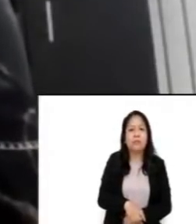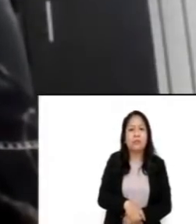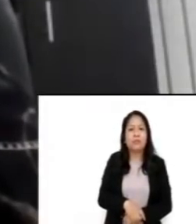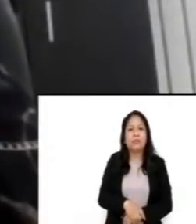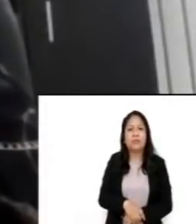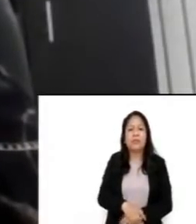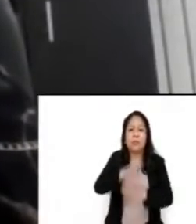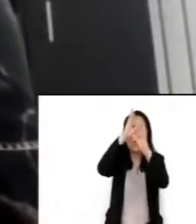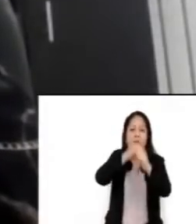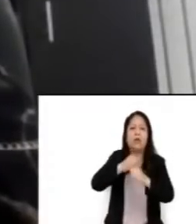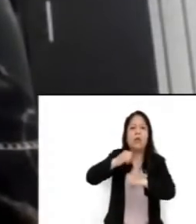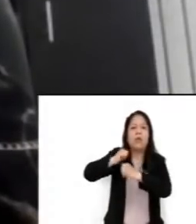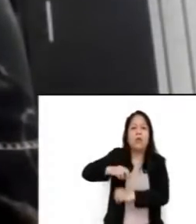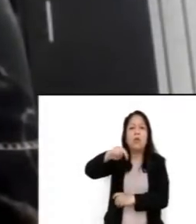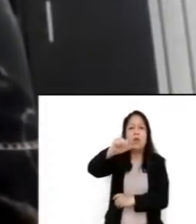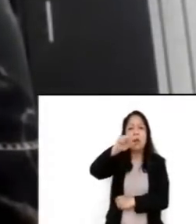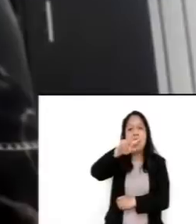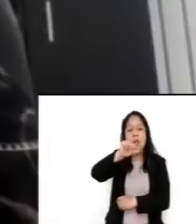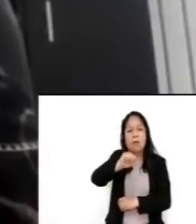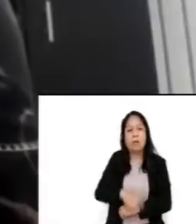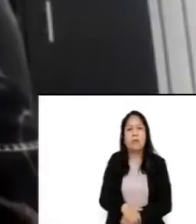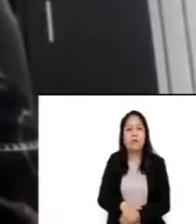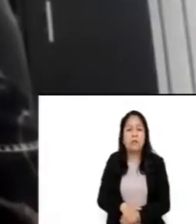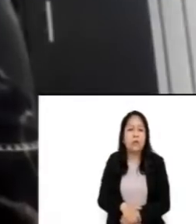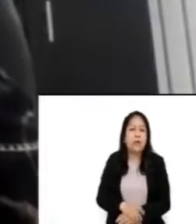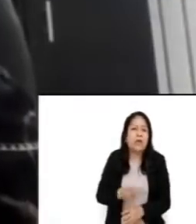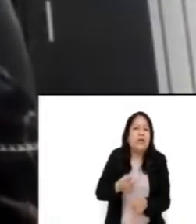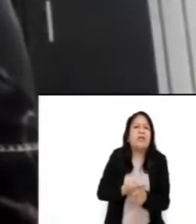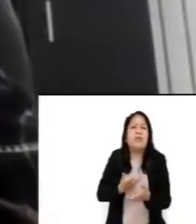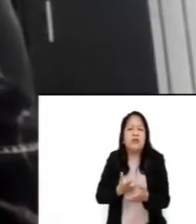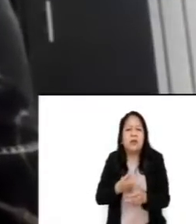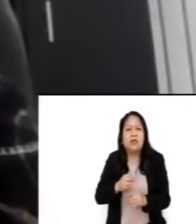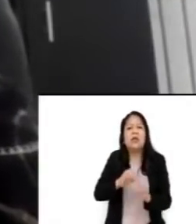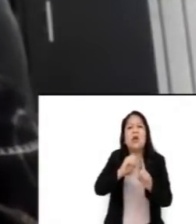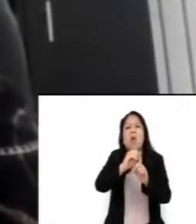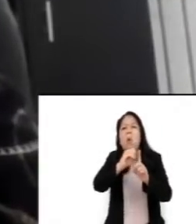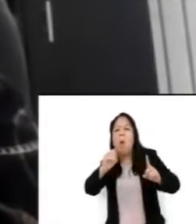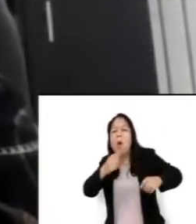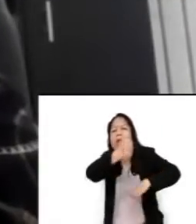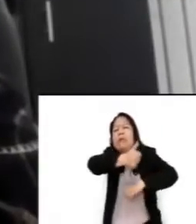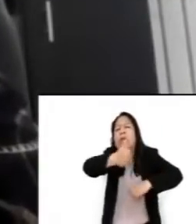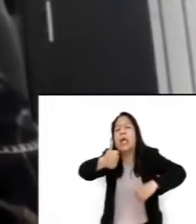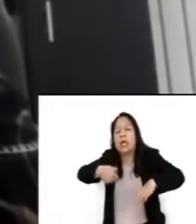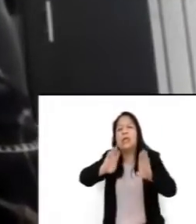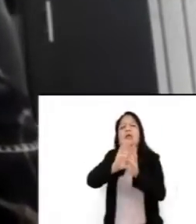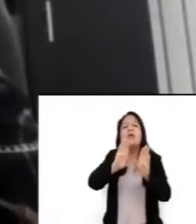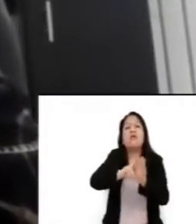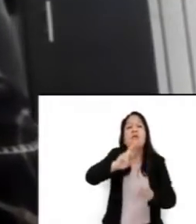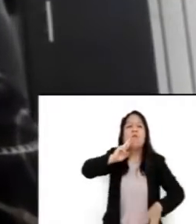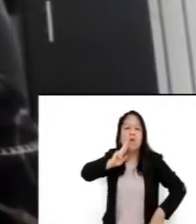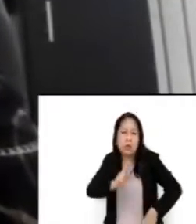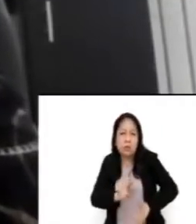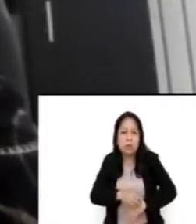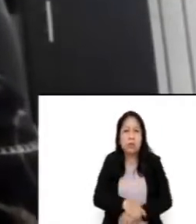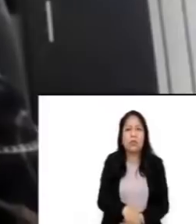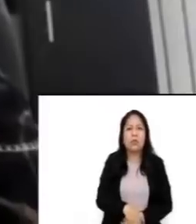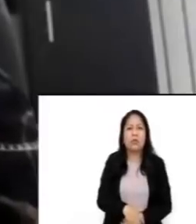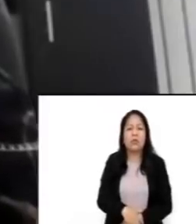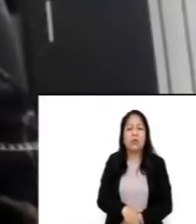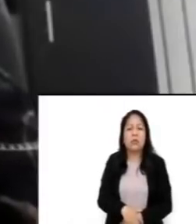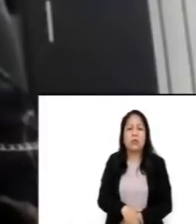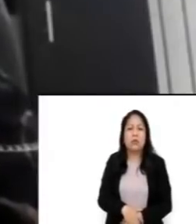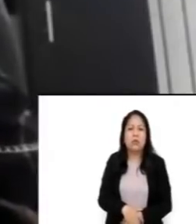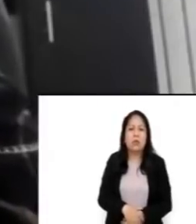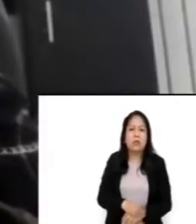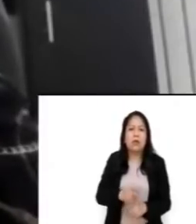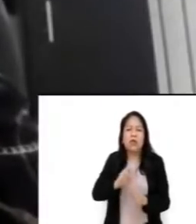de que pues, al final, o sea, es cómo se organizan las personas, es un tema también de resultados, digamos, más que